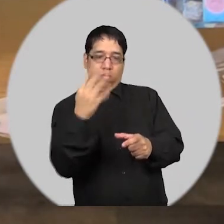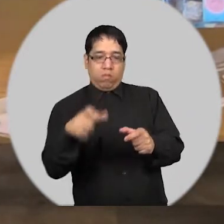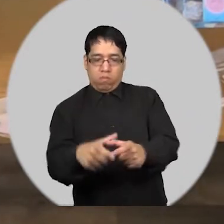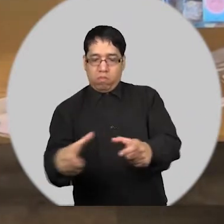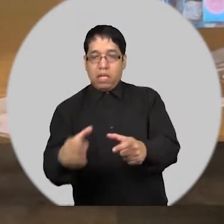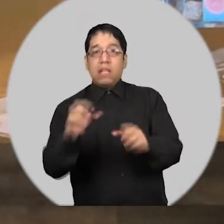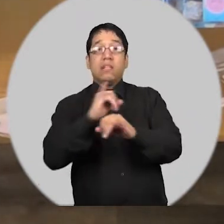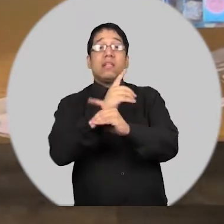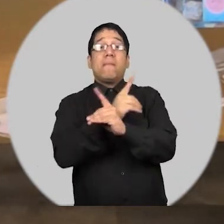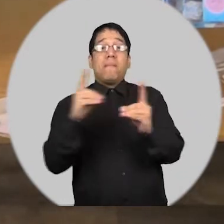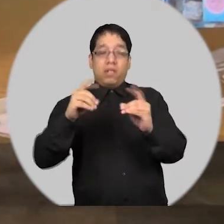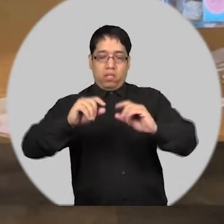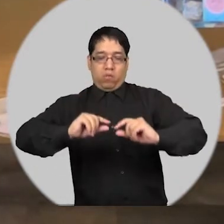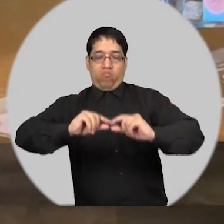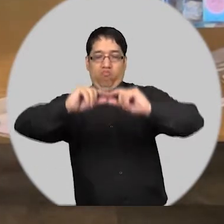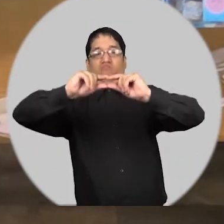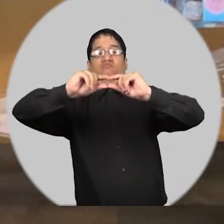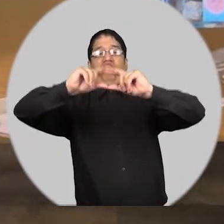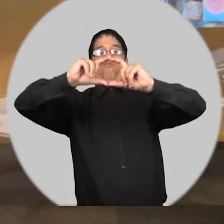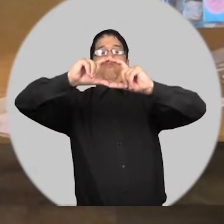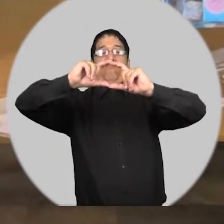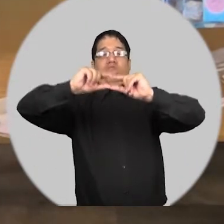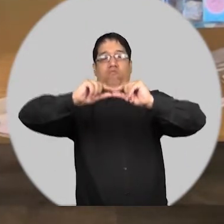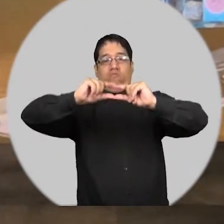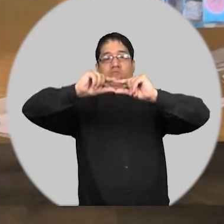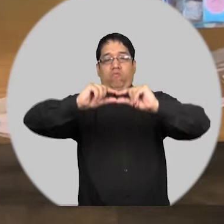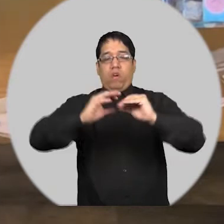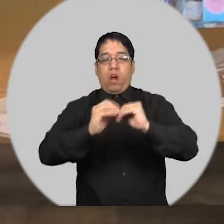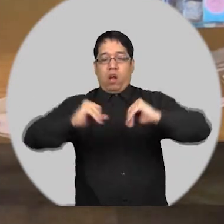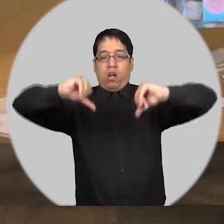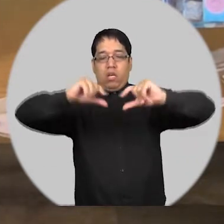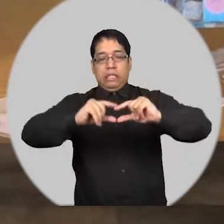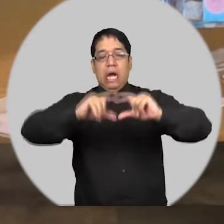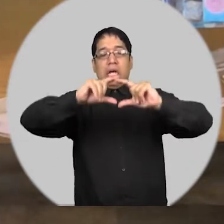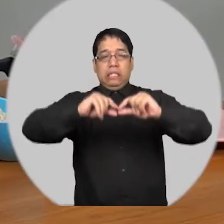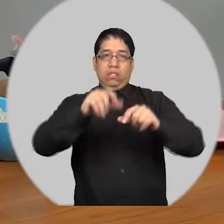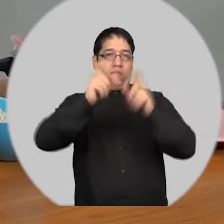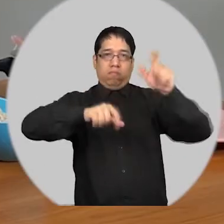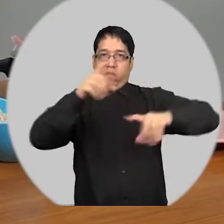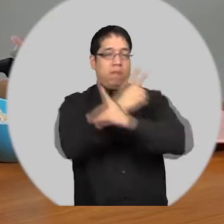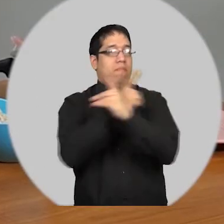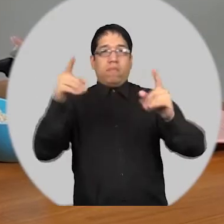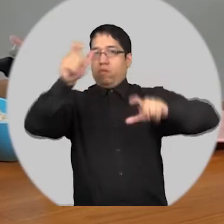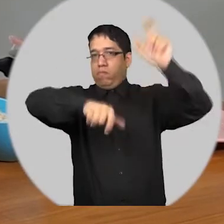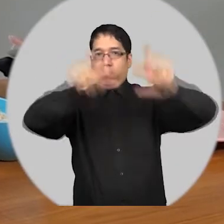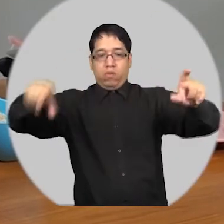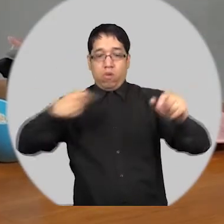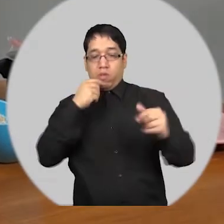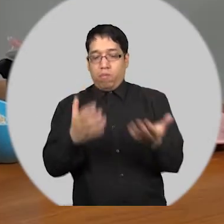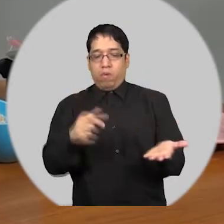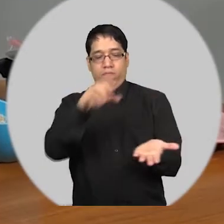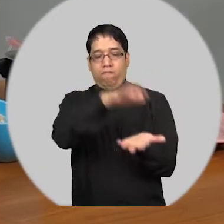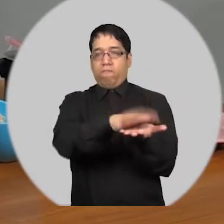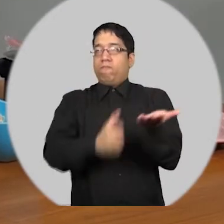unidades. Depende también del grosor de nuestra base. En este caso, eso ya va a quedar a elección. Pueden también ir